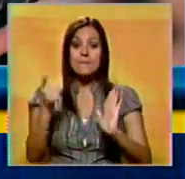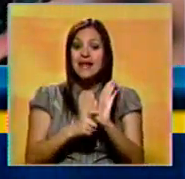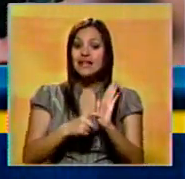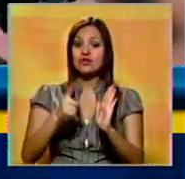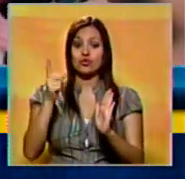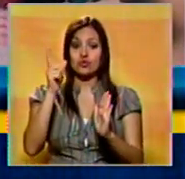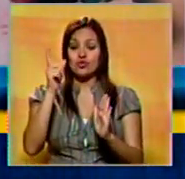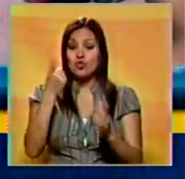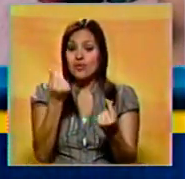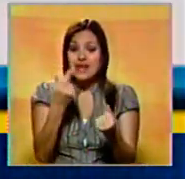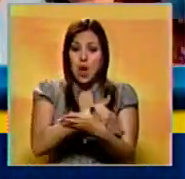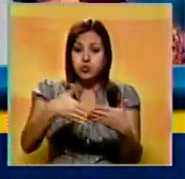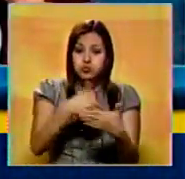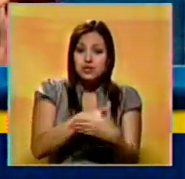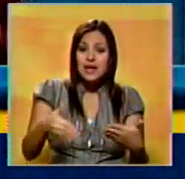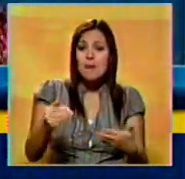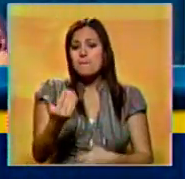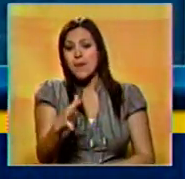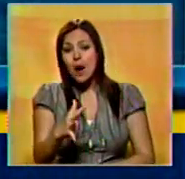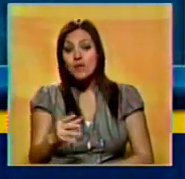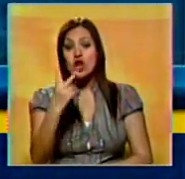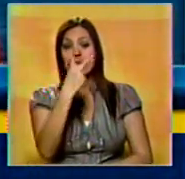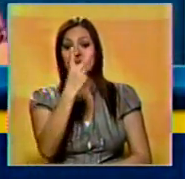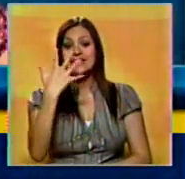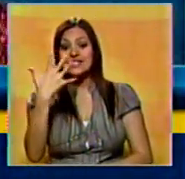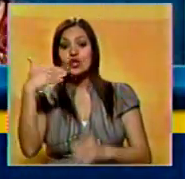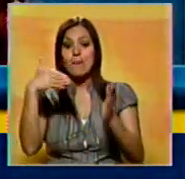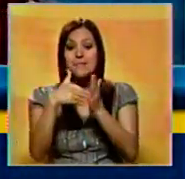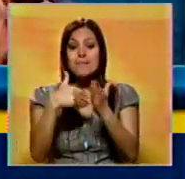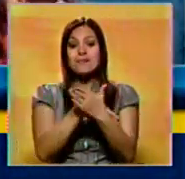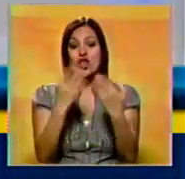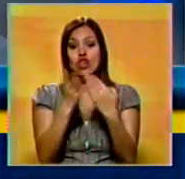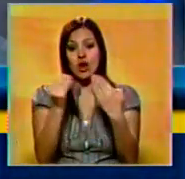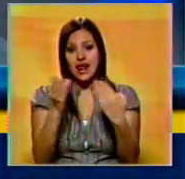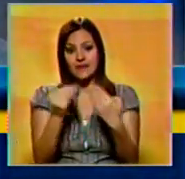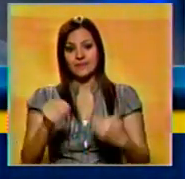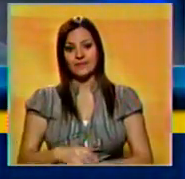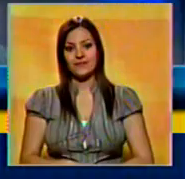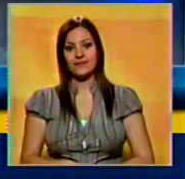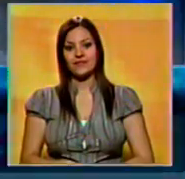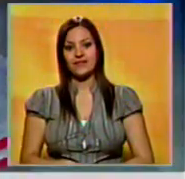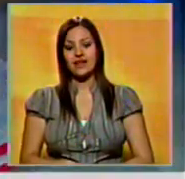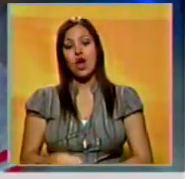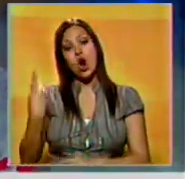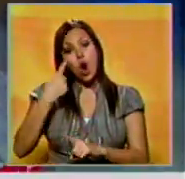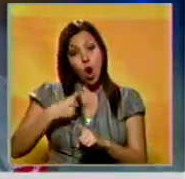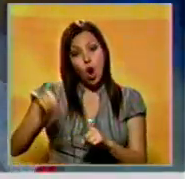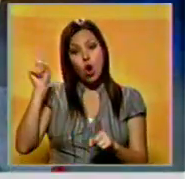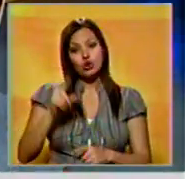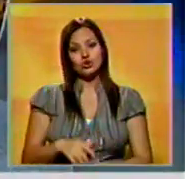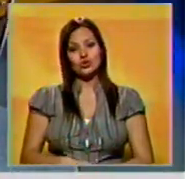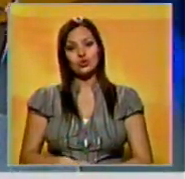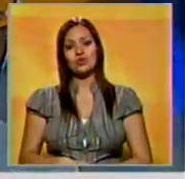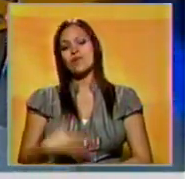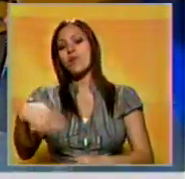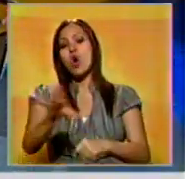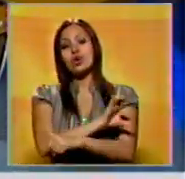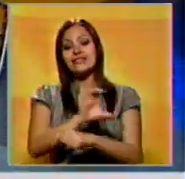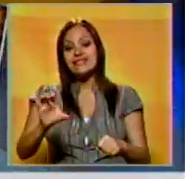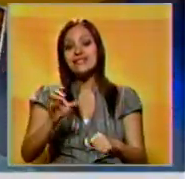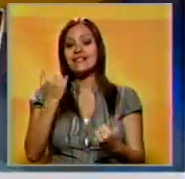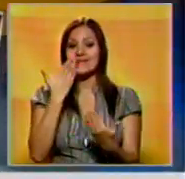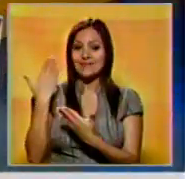difunto actor valorado en alrededor de 25 millones de dólares. Y cambiamos de tema porque nos vamos directo a la música. Ricky